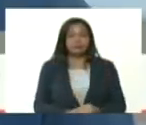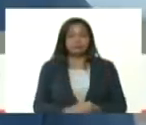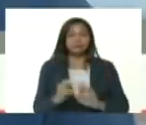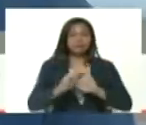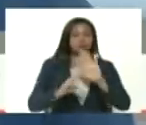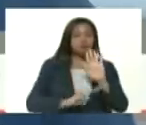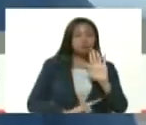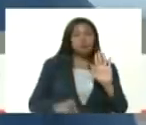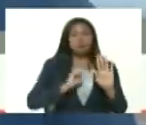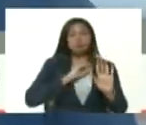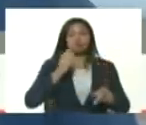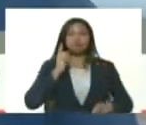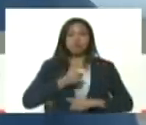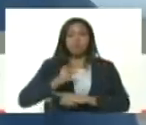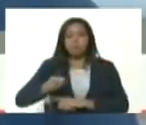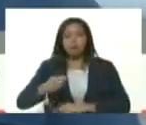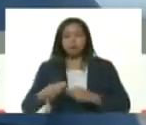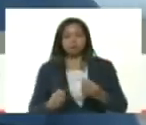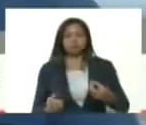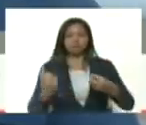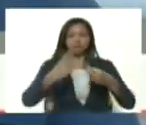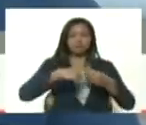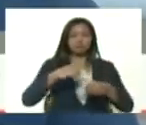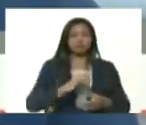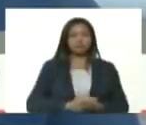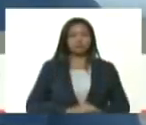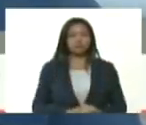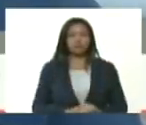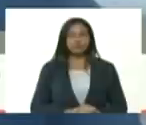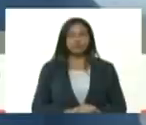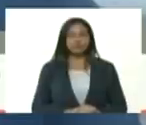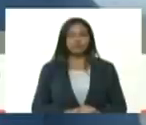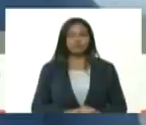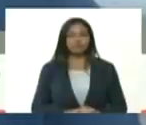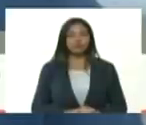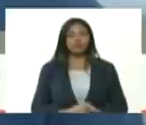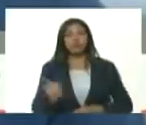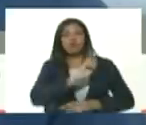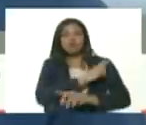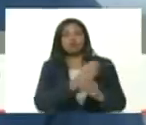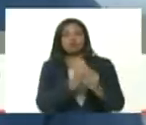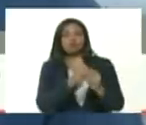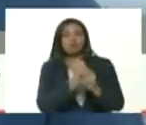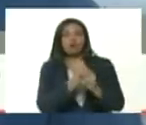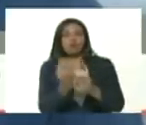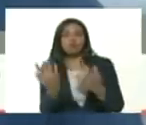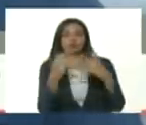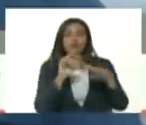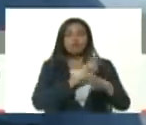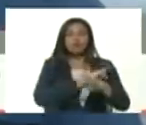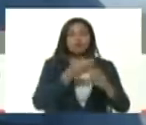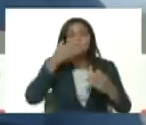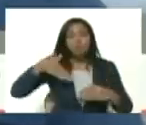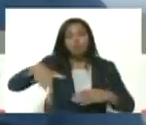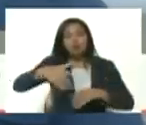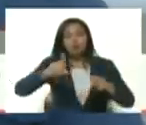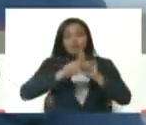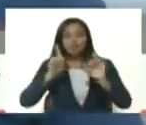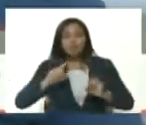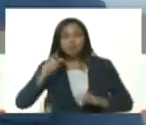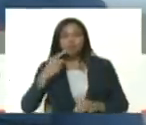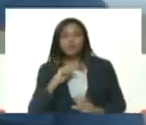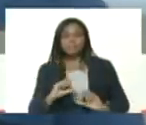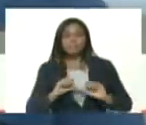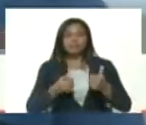sus instrucciones de incorporar una fuerza de trabajo muy importante proveniente del Poder Popular, pues ha